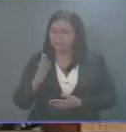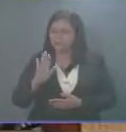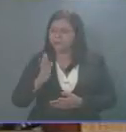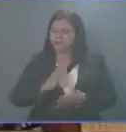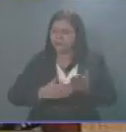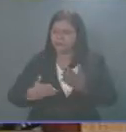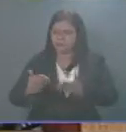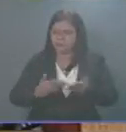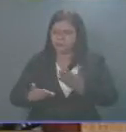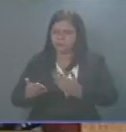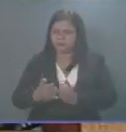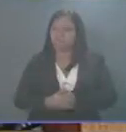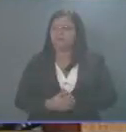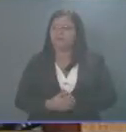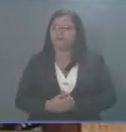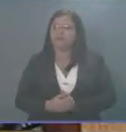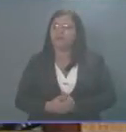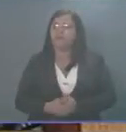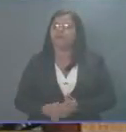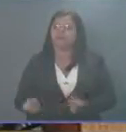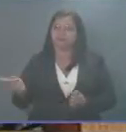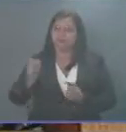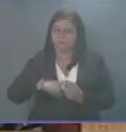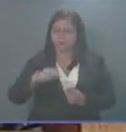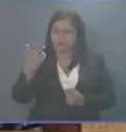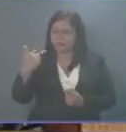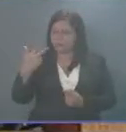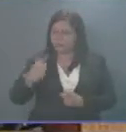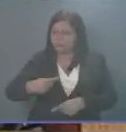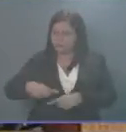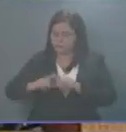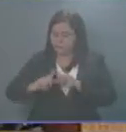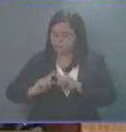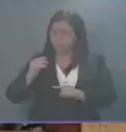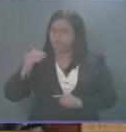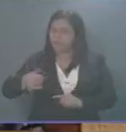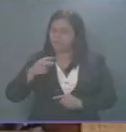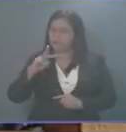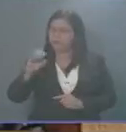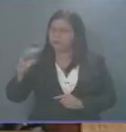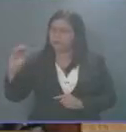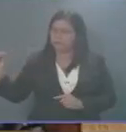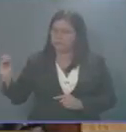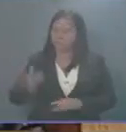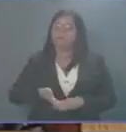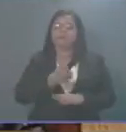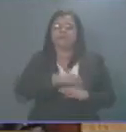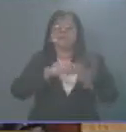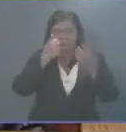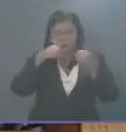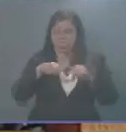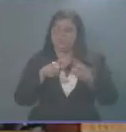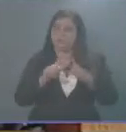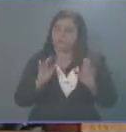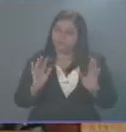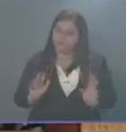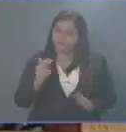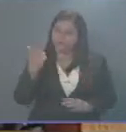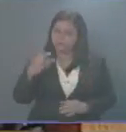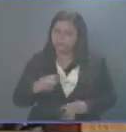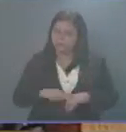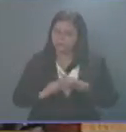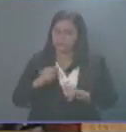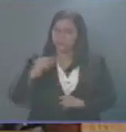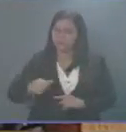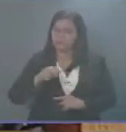de Servicios. Hasta el 13 de abril del año 2000, esto estaba aprobado. Sin embargo, el 13 de abril del